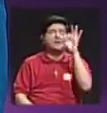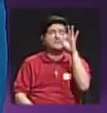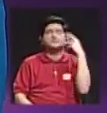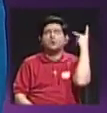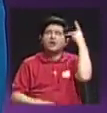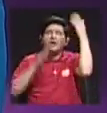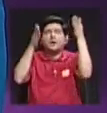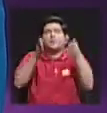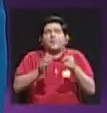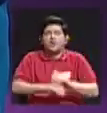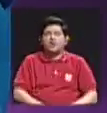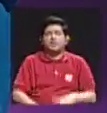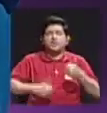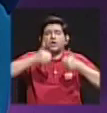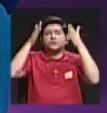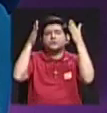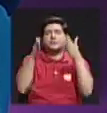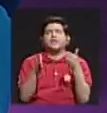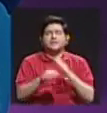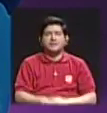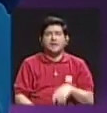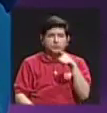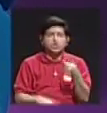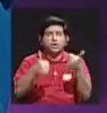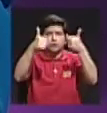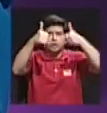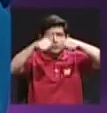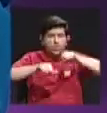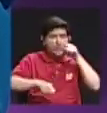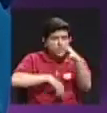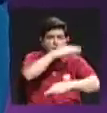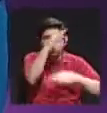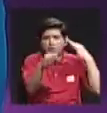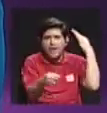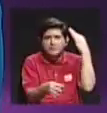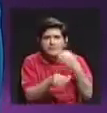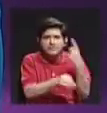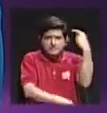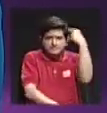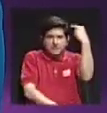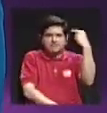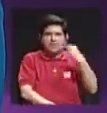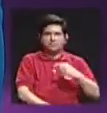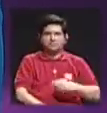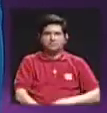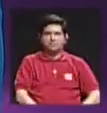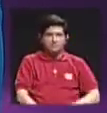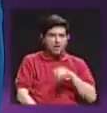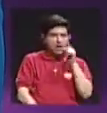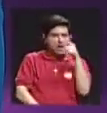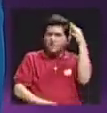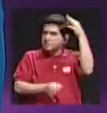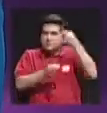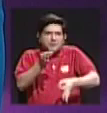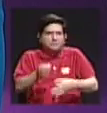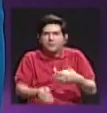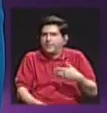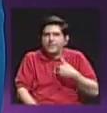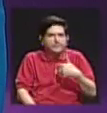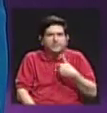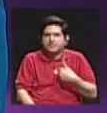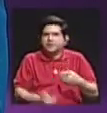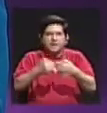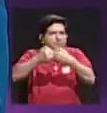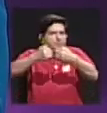los políticos y a los candidatos que comulguen con este tipo de pensamiento, ahí sencillamente hay